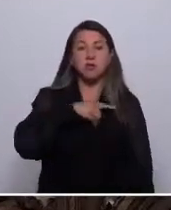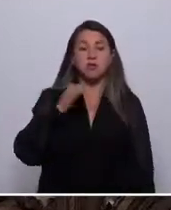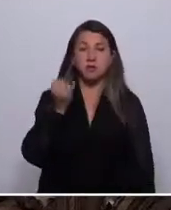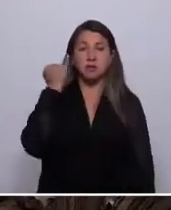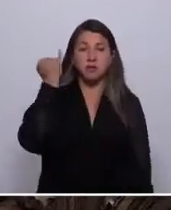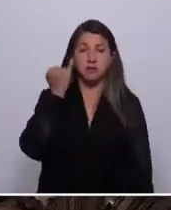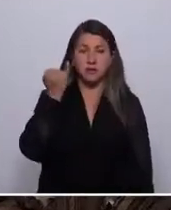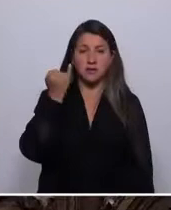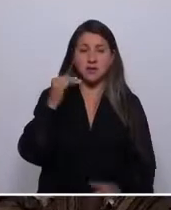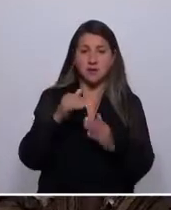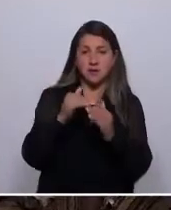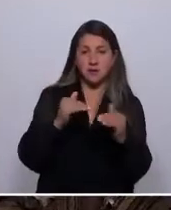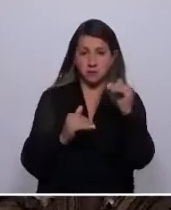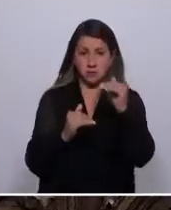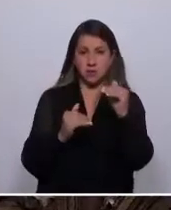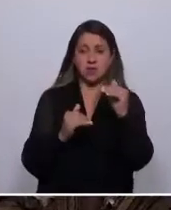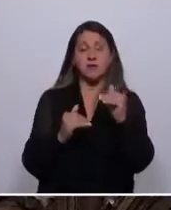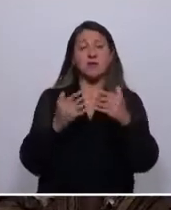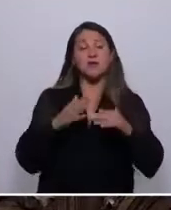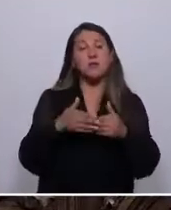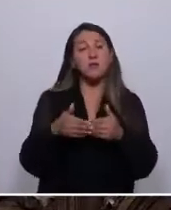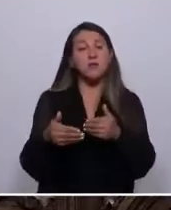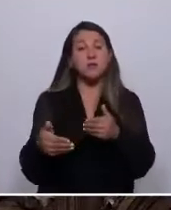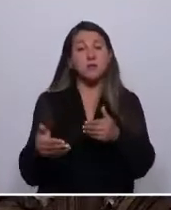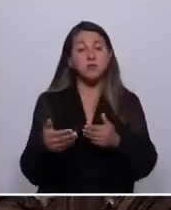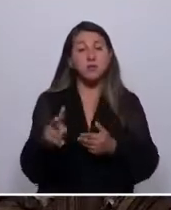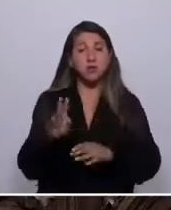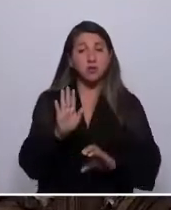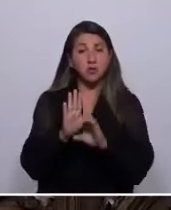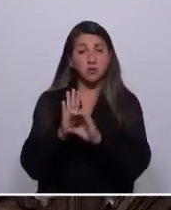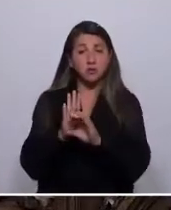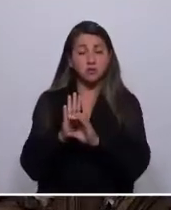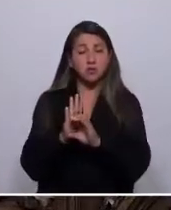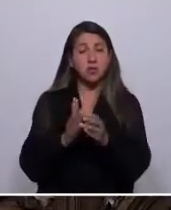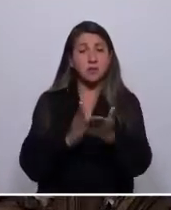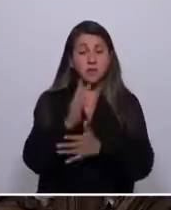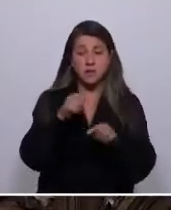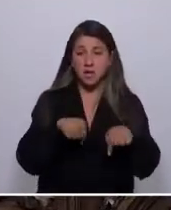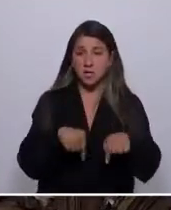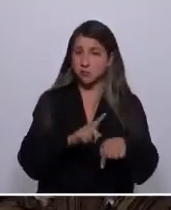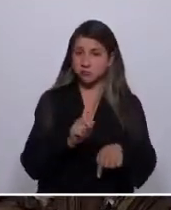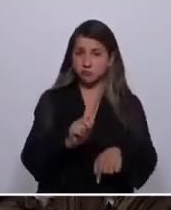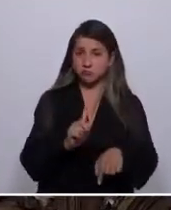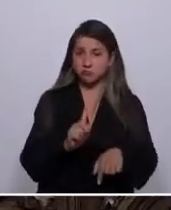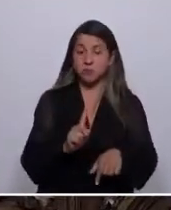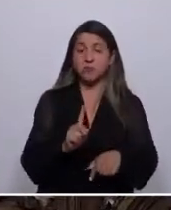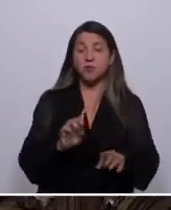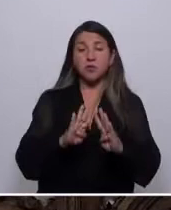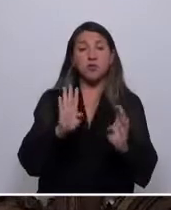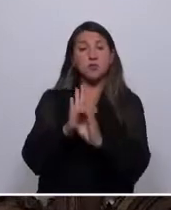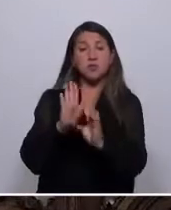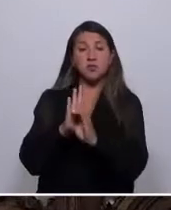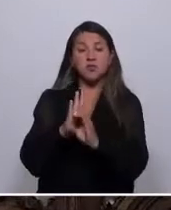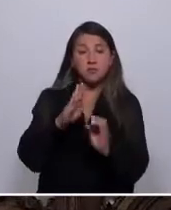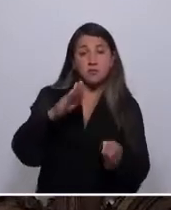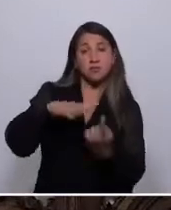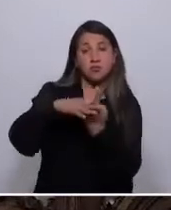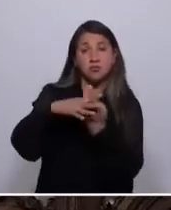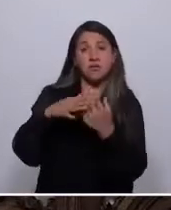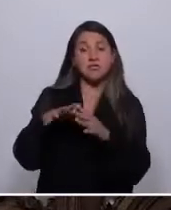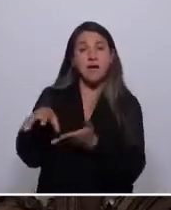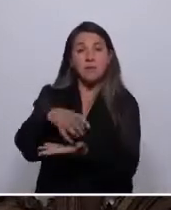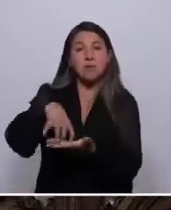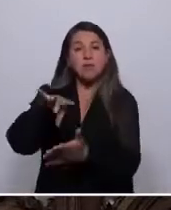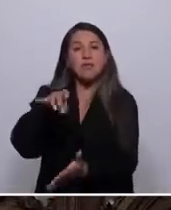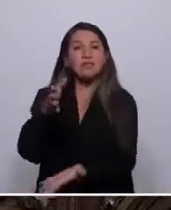soberano. El proceso constituyente no comienza aquí. La convención aparece cuando el pueblo ya ha decidido